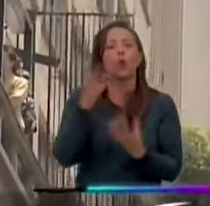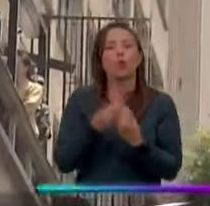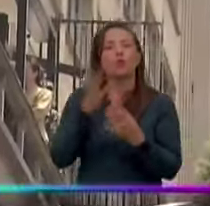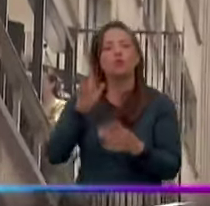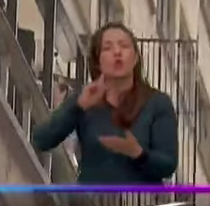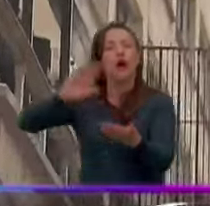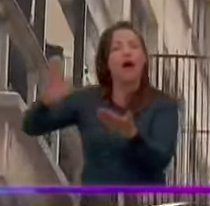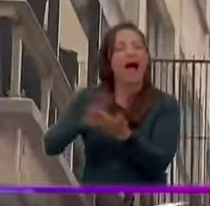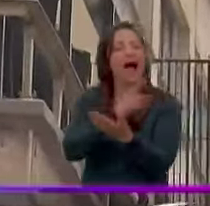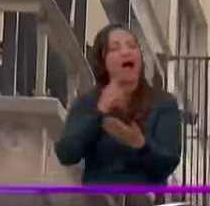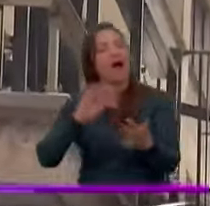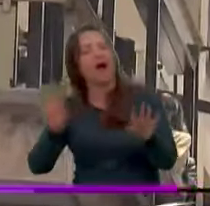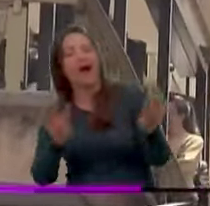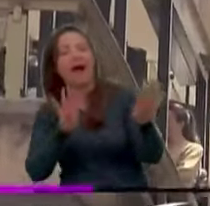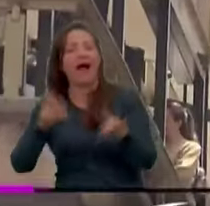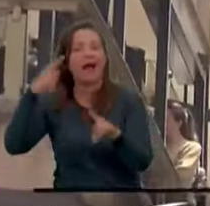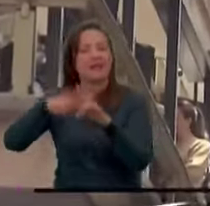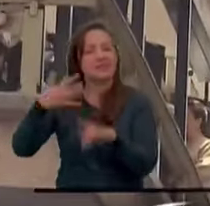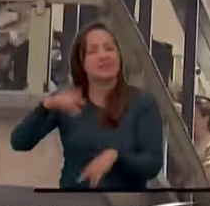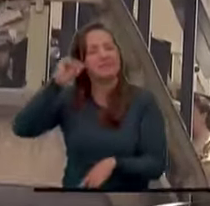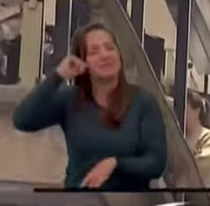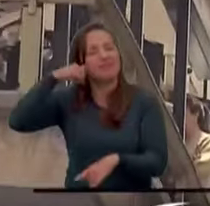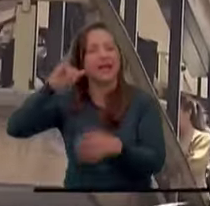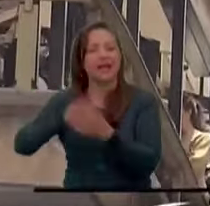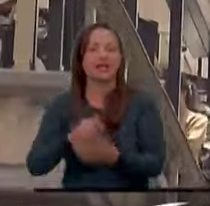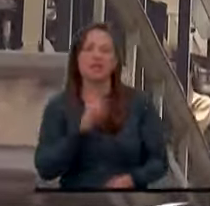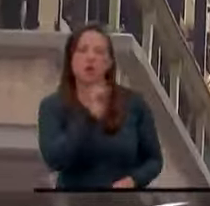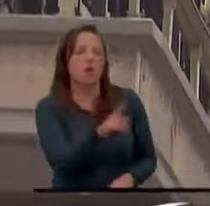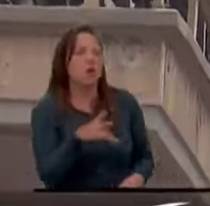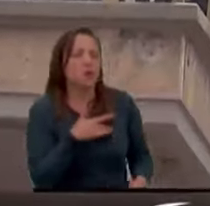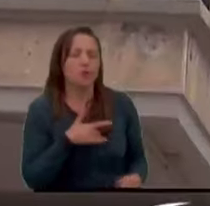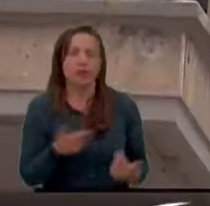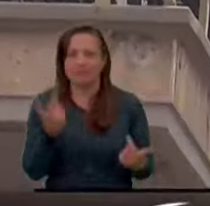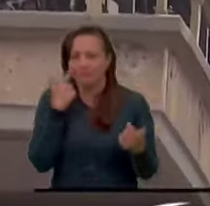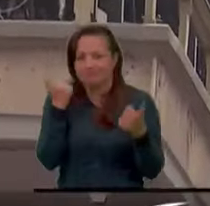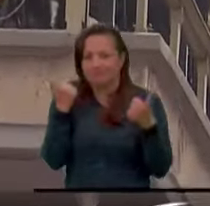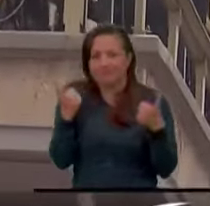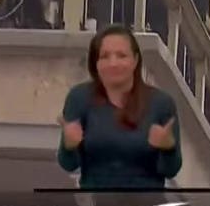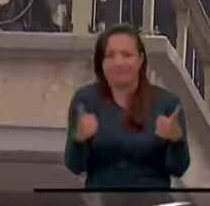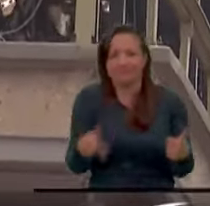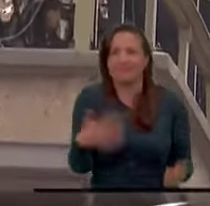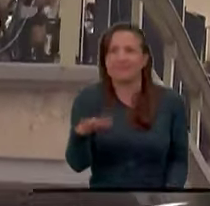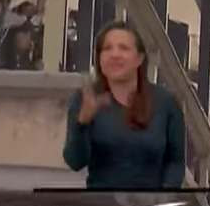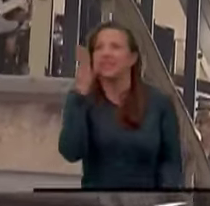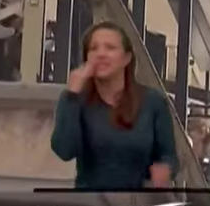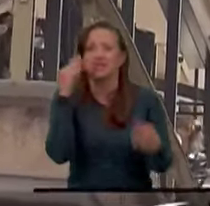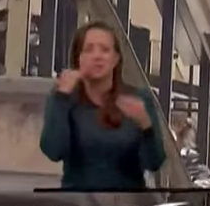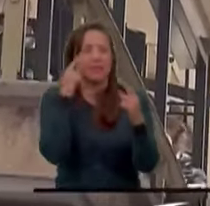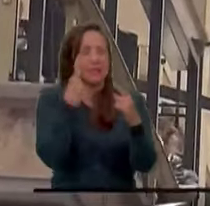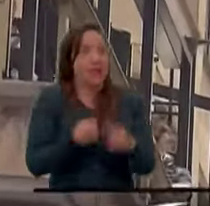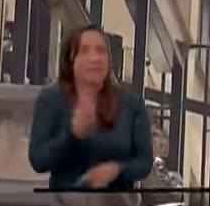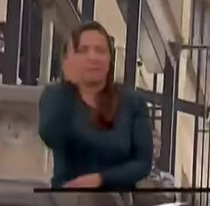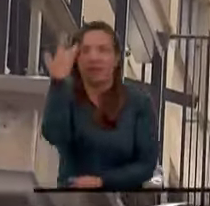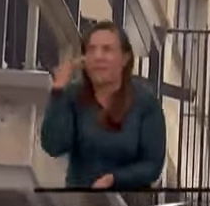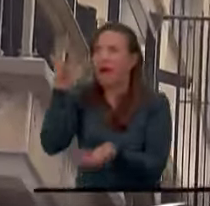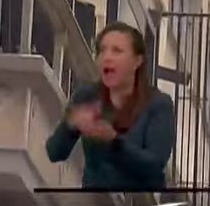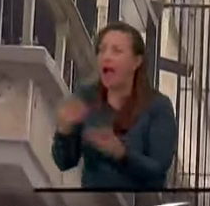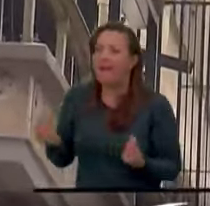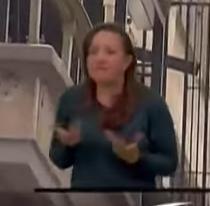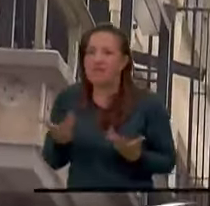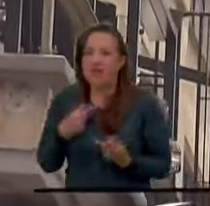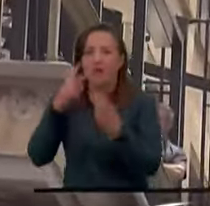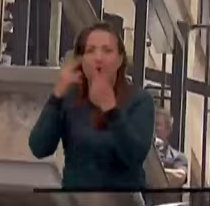¿Y ustedes cómo se sienten estar acá? Me siento genial, es una experiencia maravillosa y es la primera vez que los veo en vivo, entonces